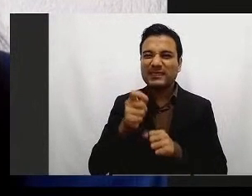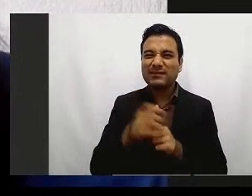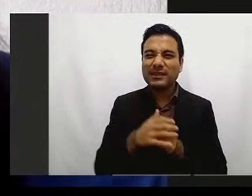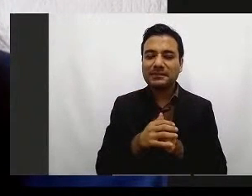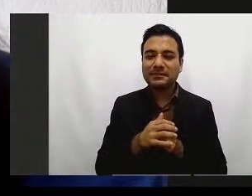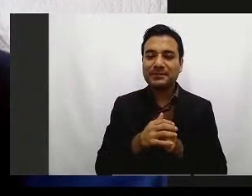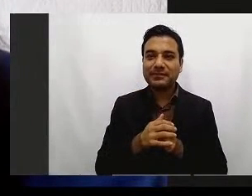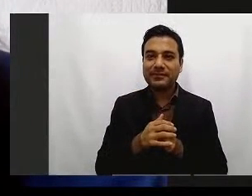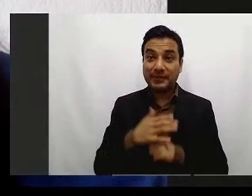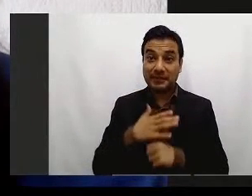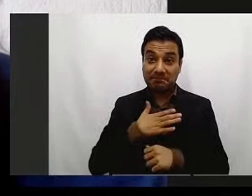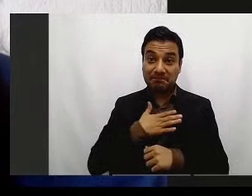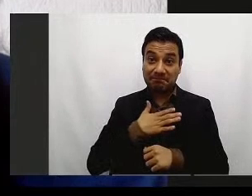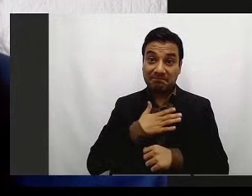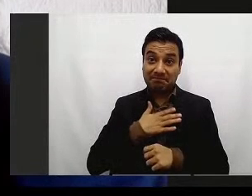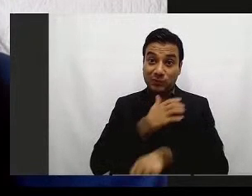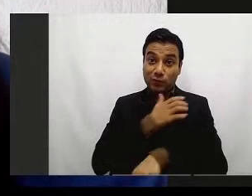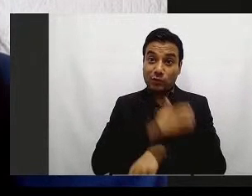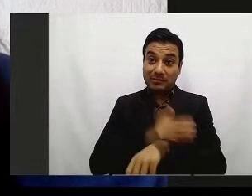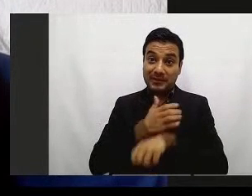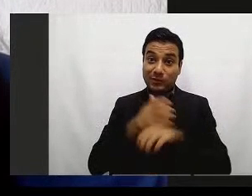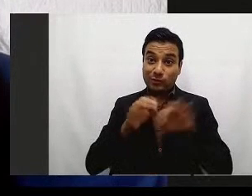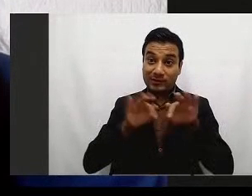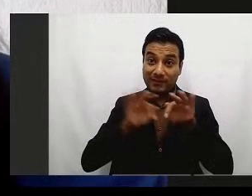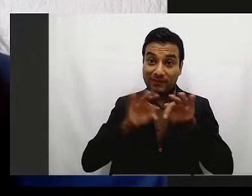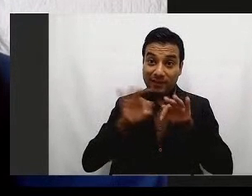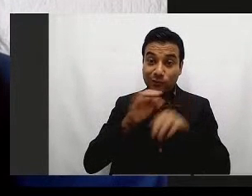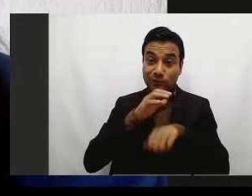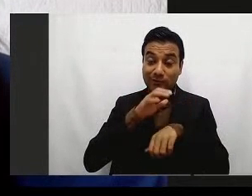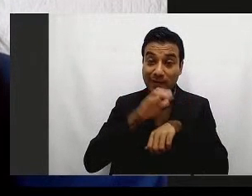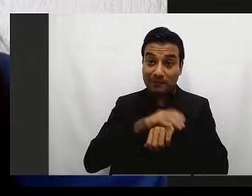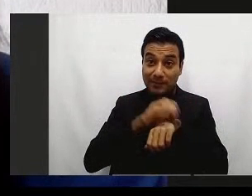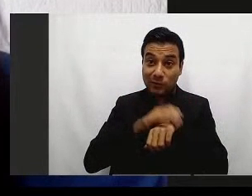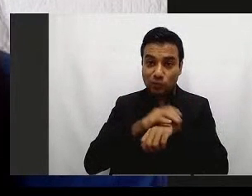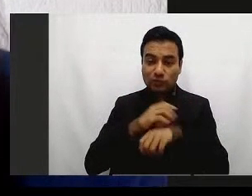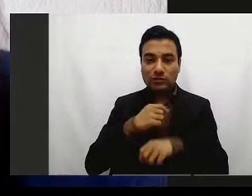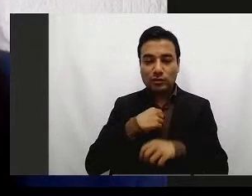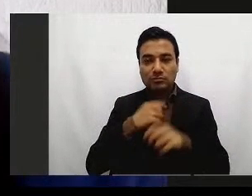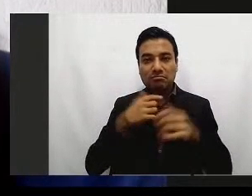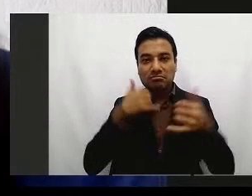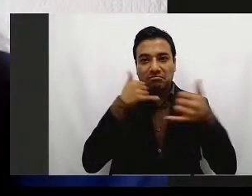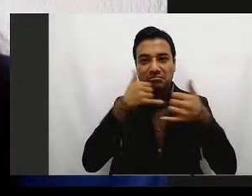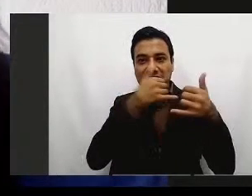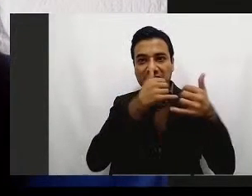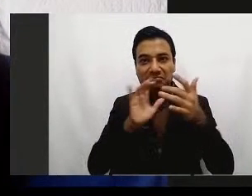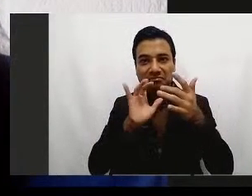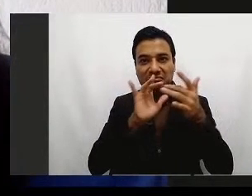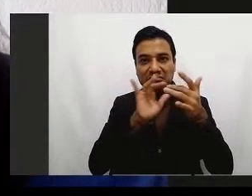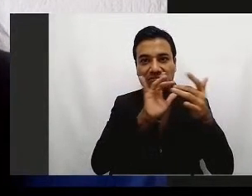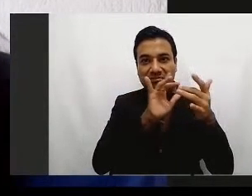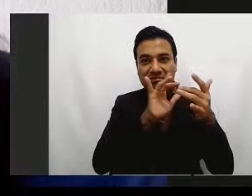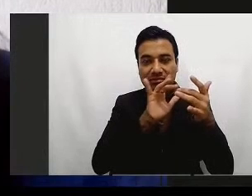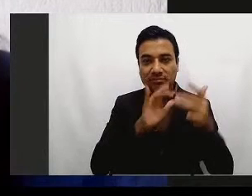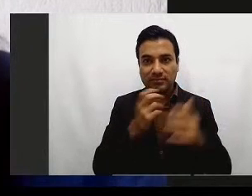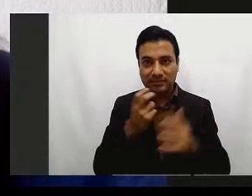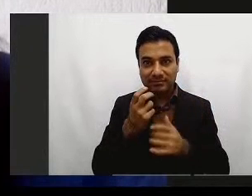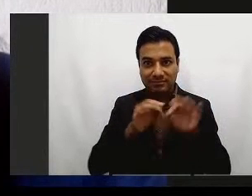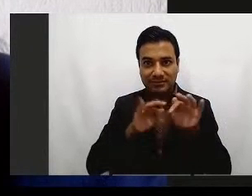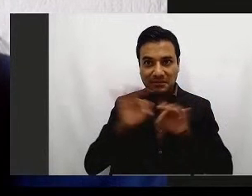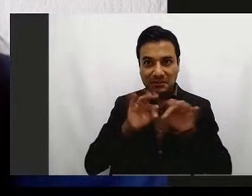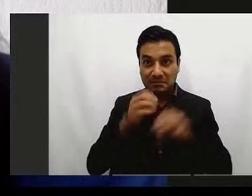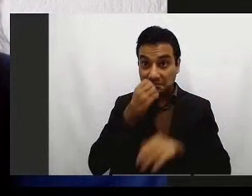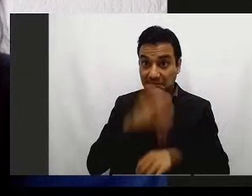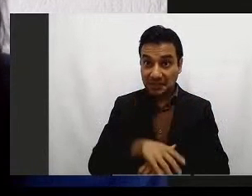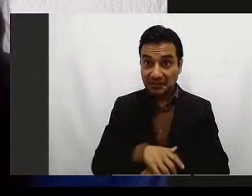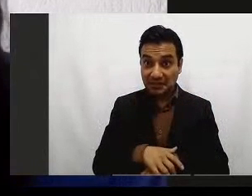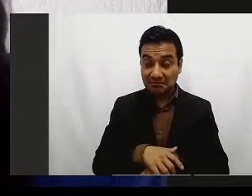nuestros colaboradores, ¿no? Y amigos, e incluso hacer ese ejercicio, ¿no? O sea, porque fue un ejercicio